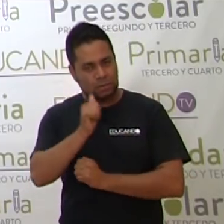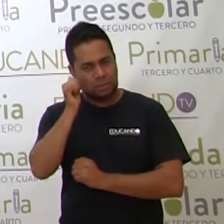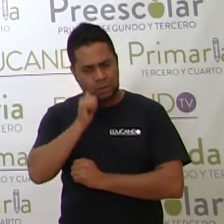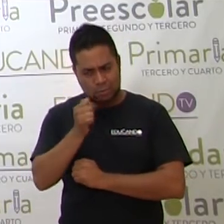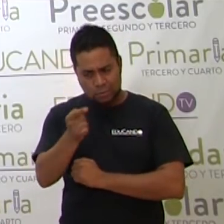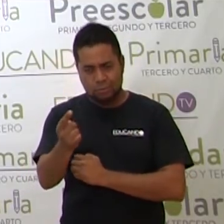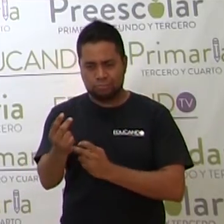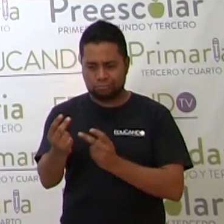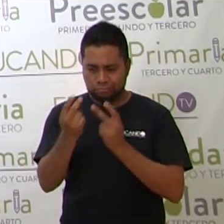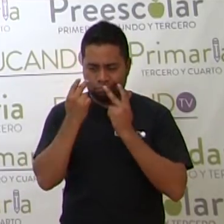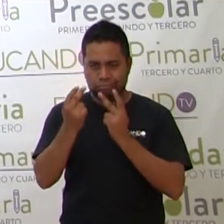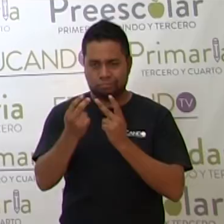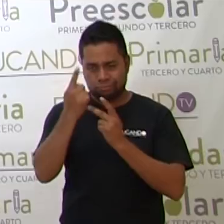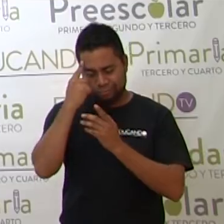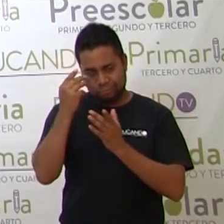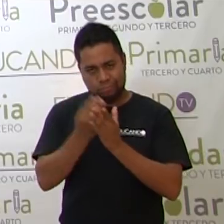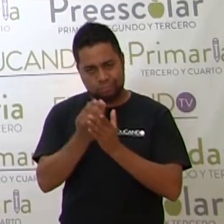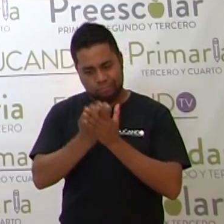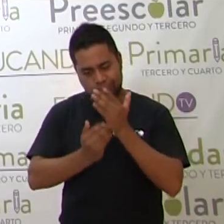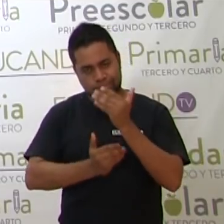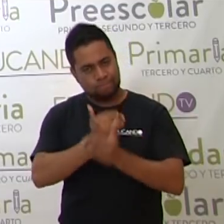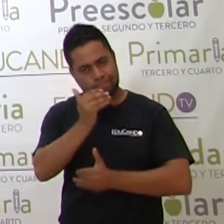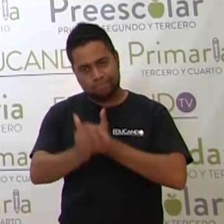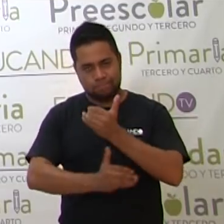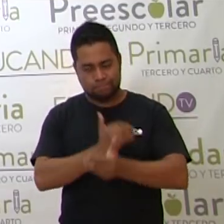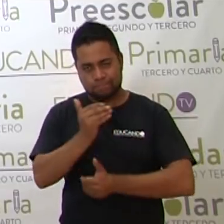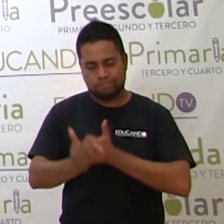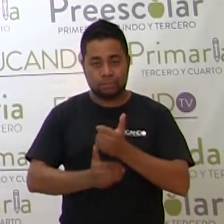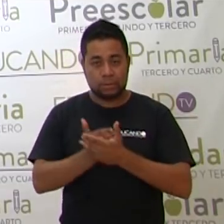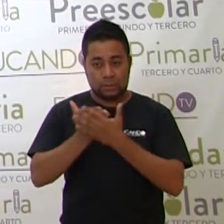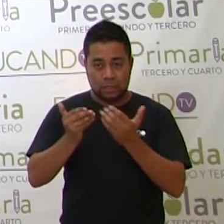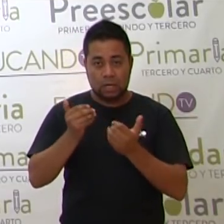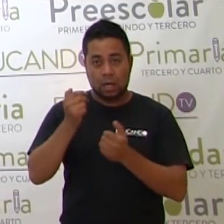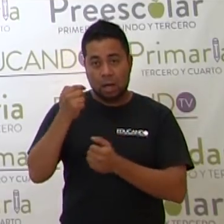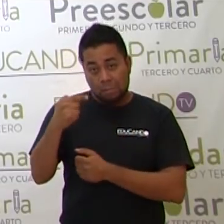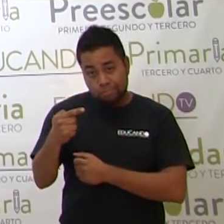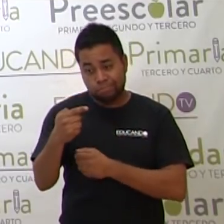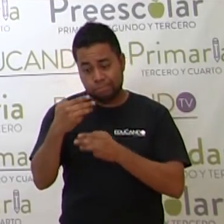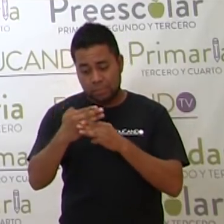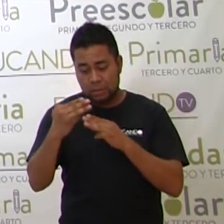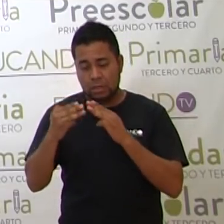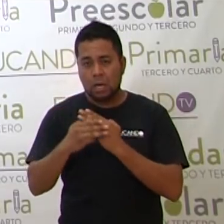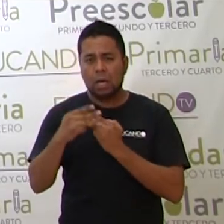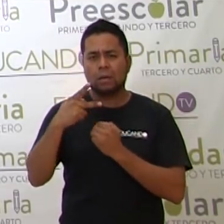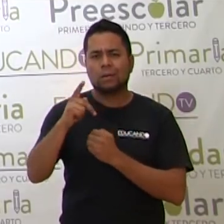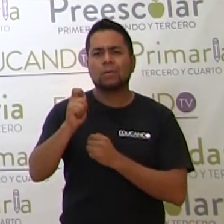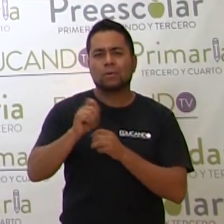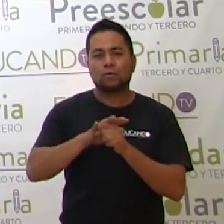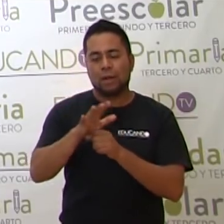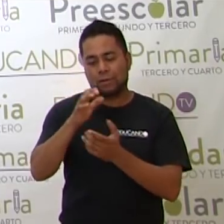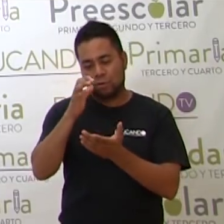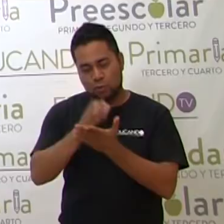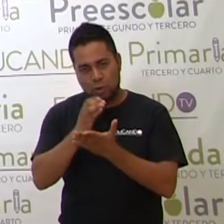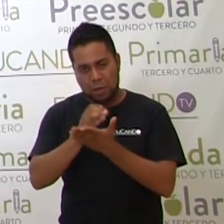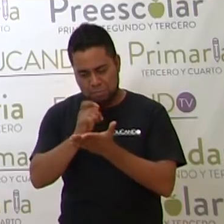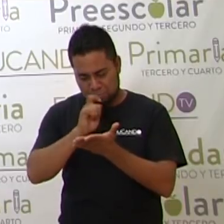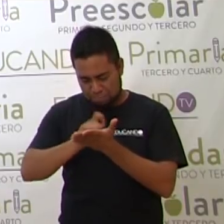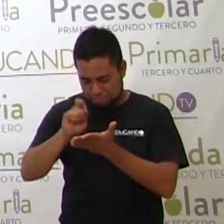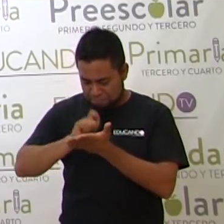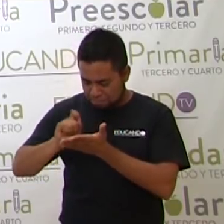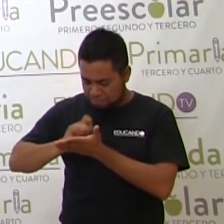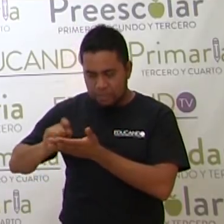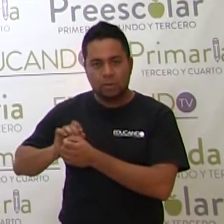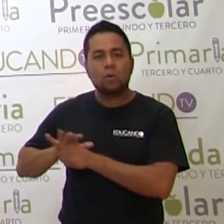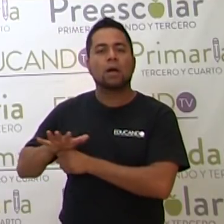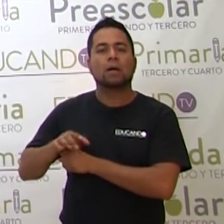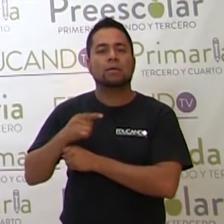sigas acompañando a lo largo de todas estas transmisiones. Te invito para que con tus materiales escolares puedas organizar de forma coherente y sencilla